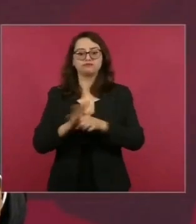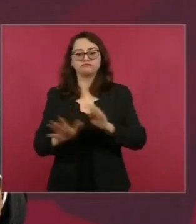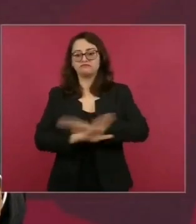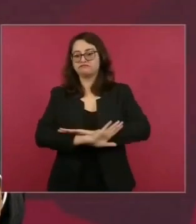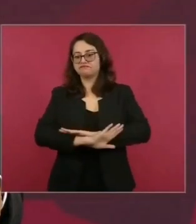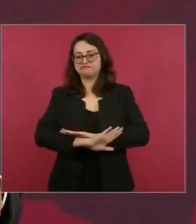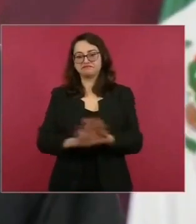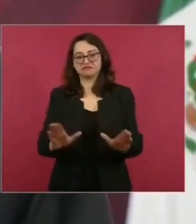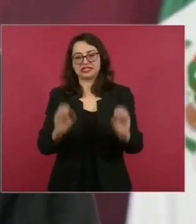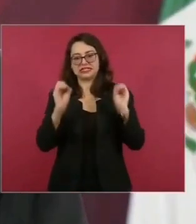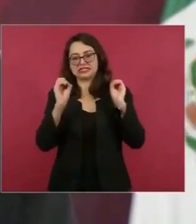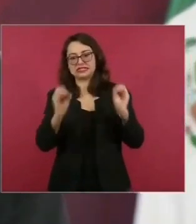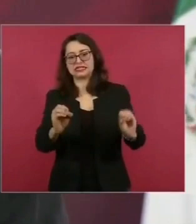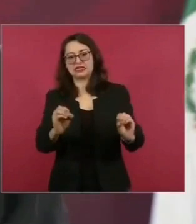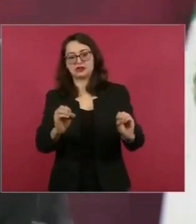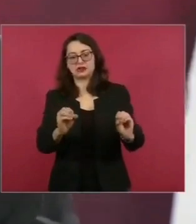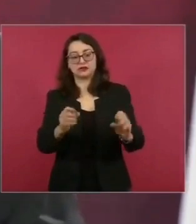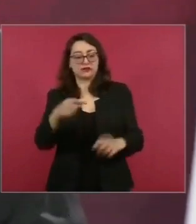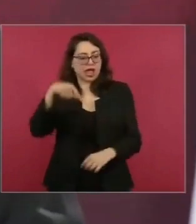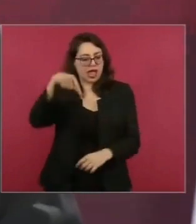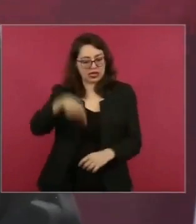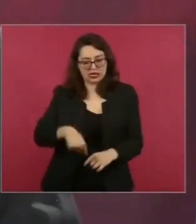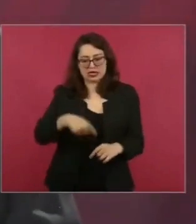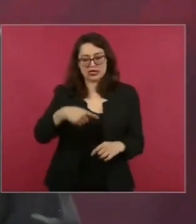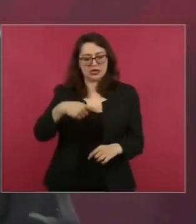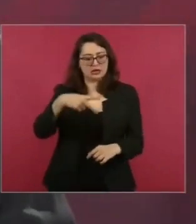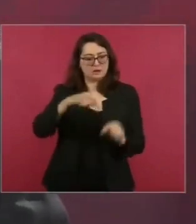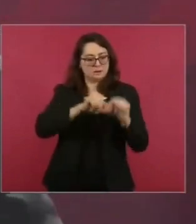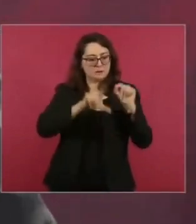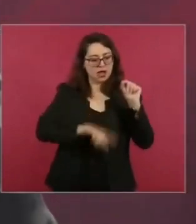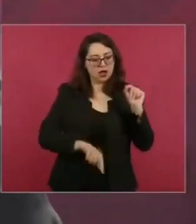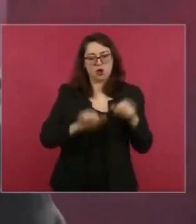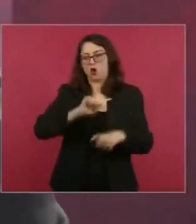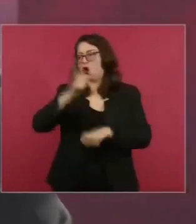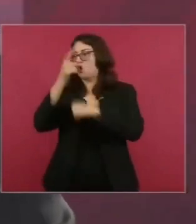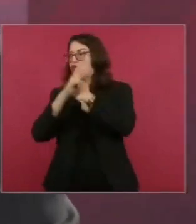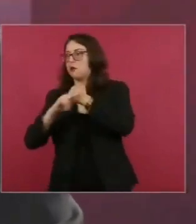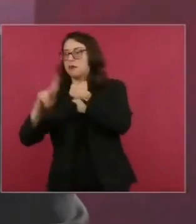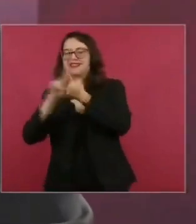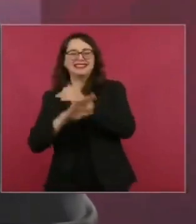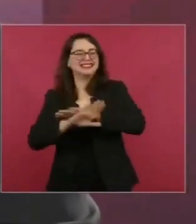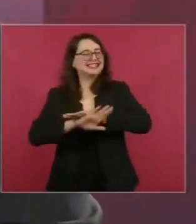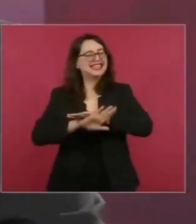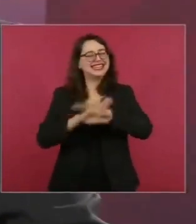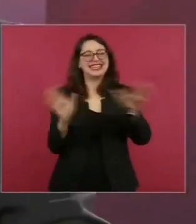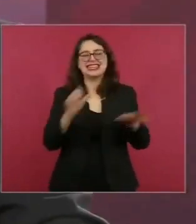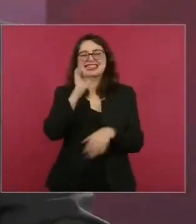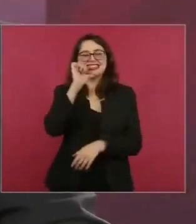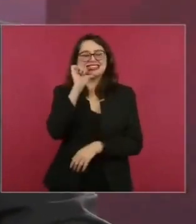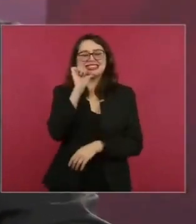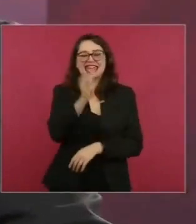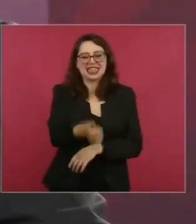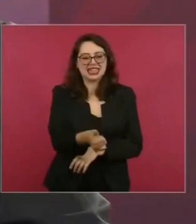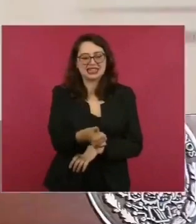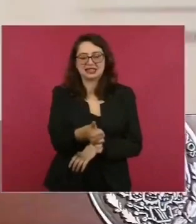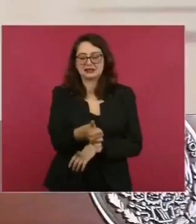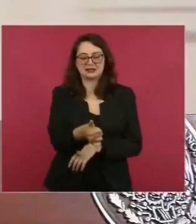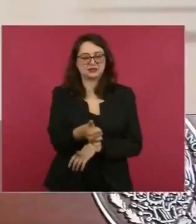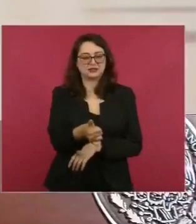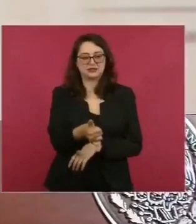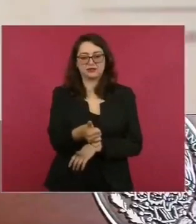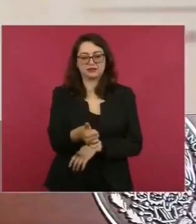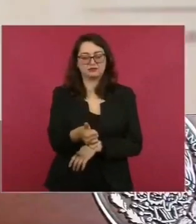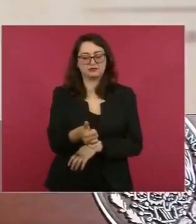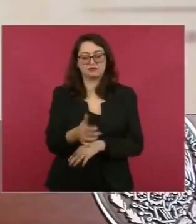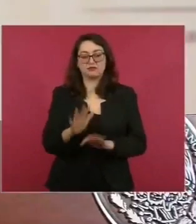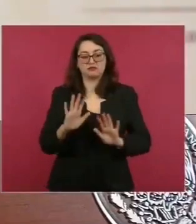ni nacional ni en el extranjero. Y no voy